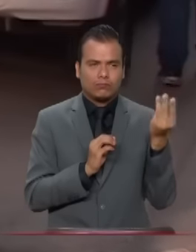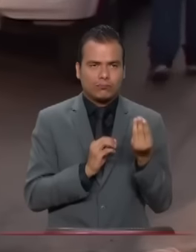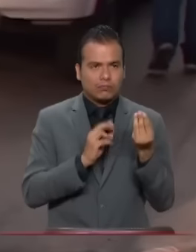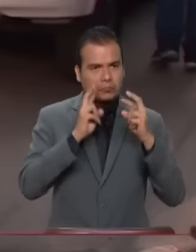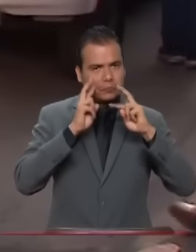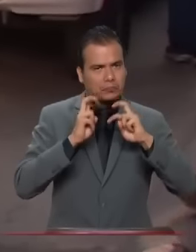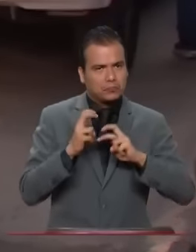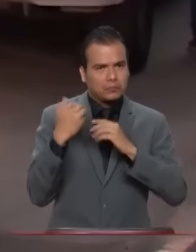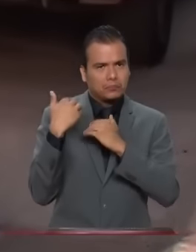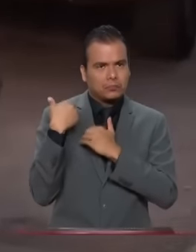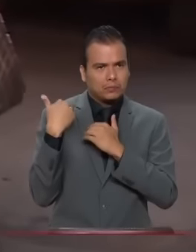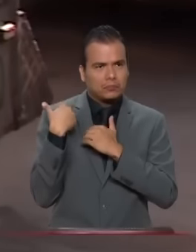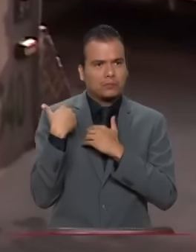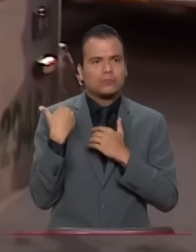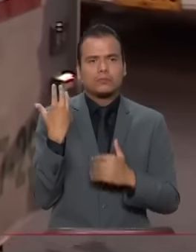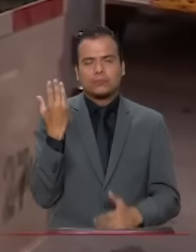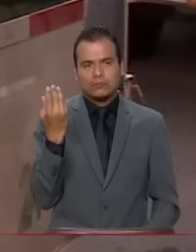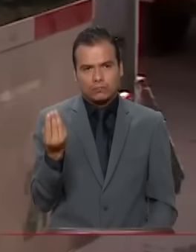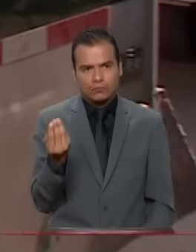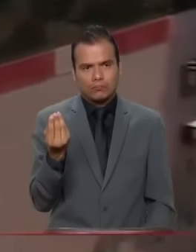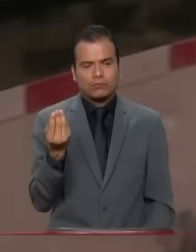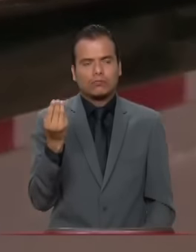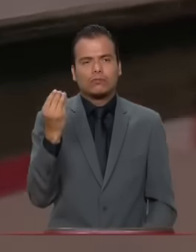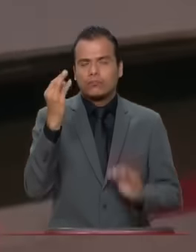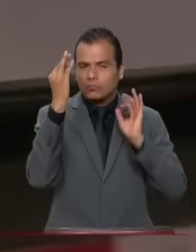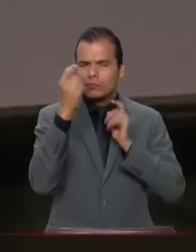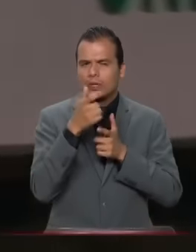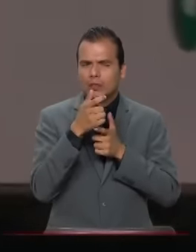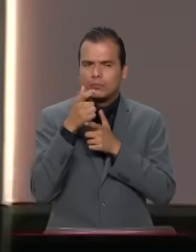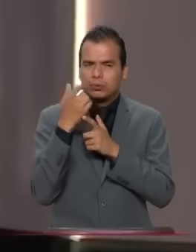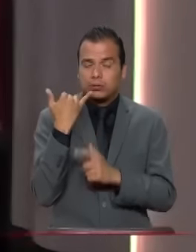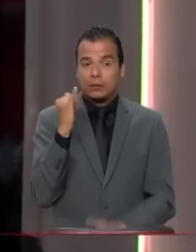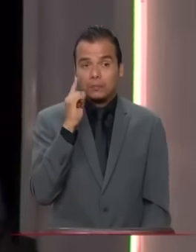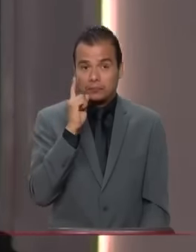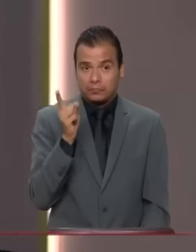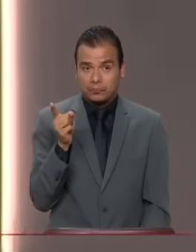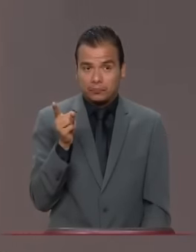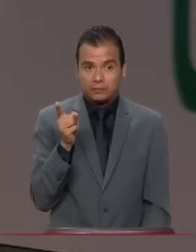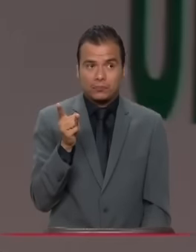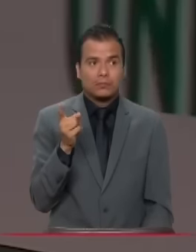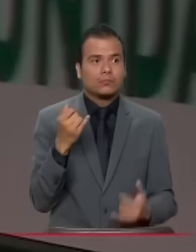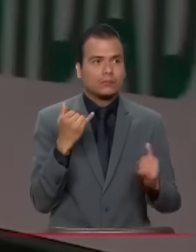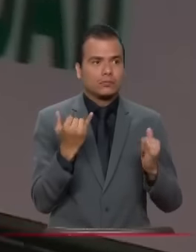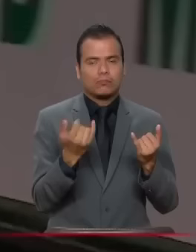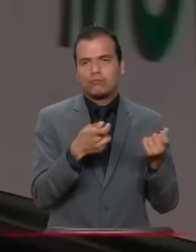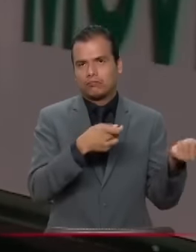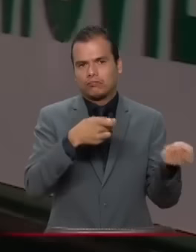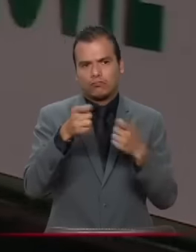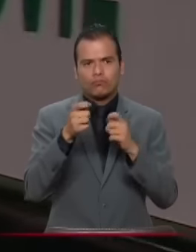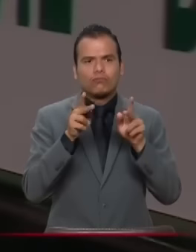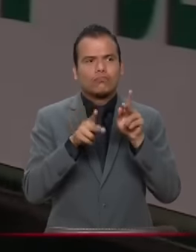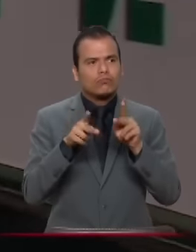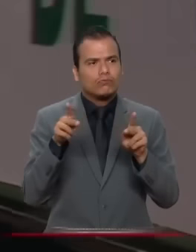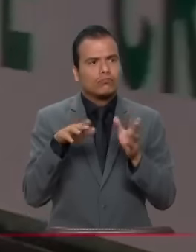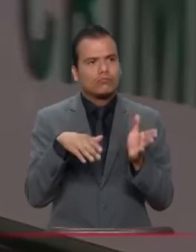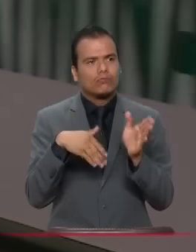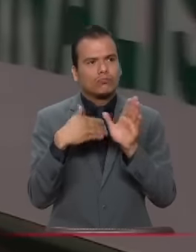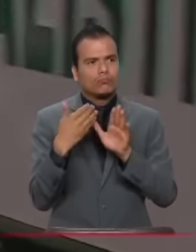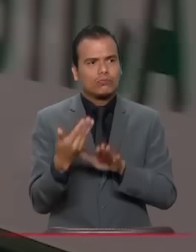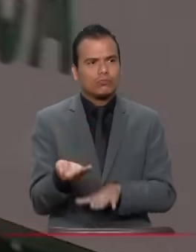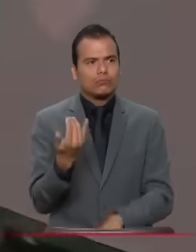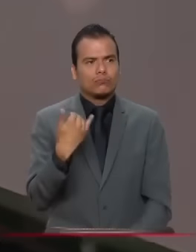CTI y por supuesto el Cuerpo de Bomberos. En ese momento lo que ustedes están observando es el retiro de los cuerpos de esta